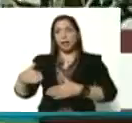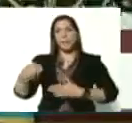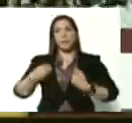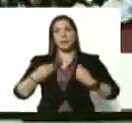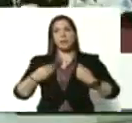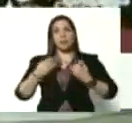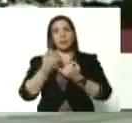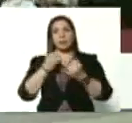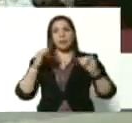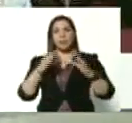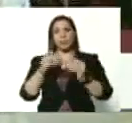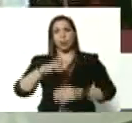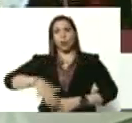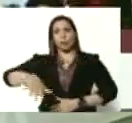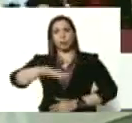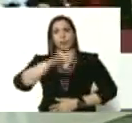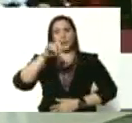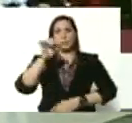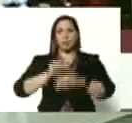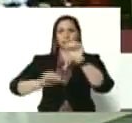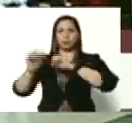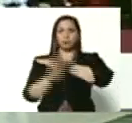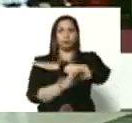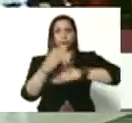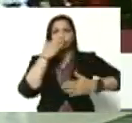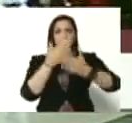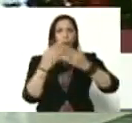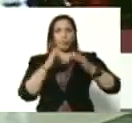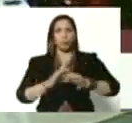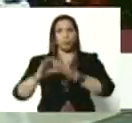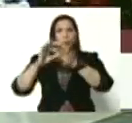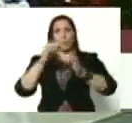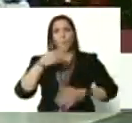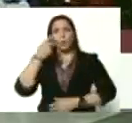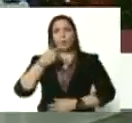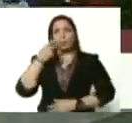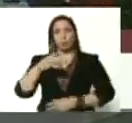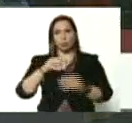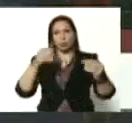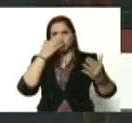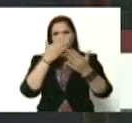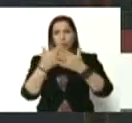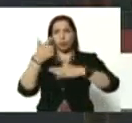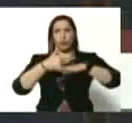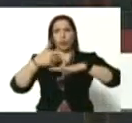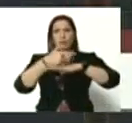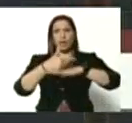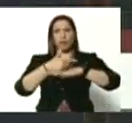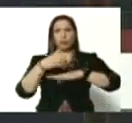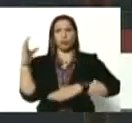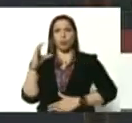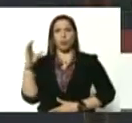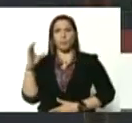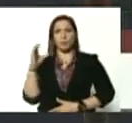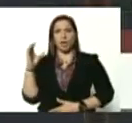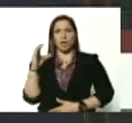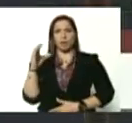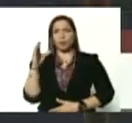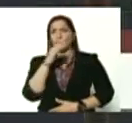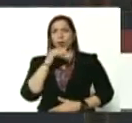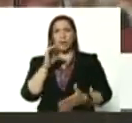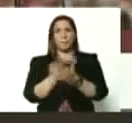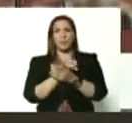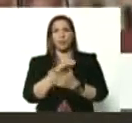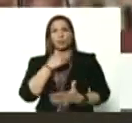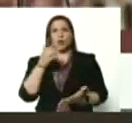la sierra de perija y la defensa fronteriza integridad político territorial frente a un gobierno colombiano enemigo a muerte